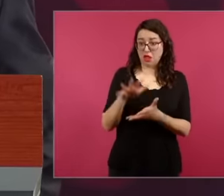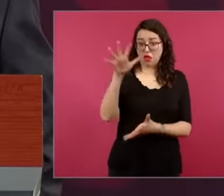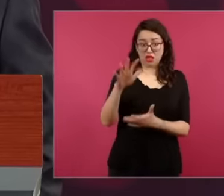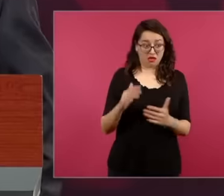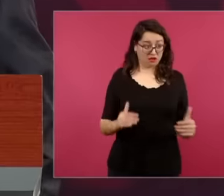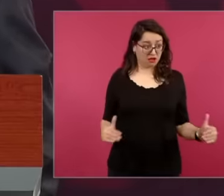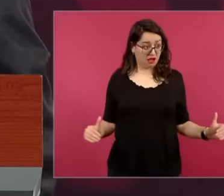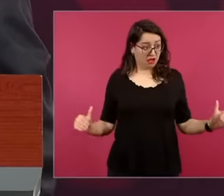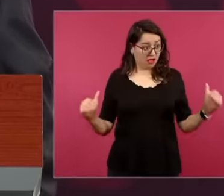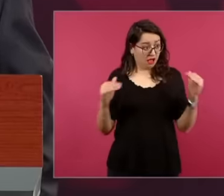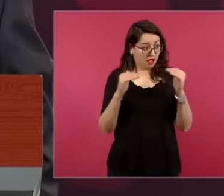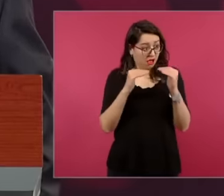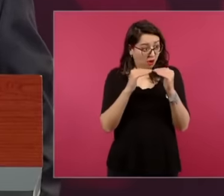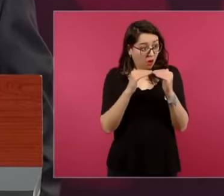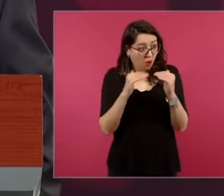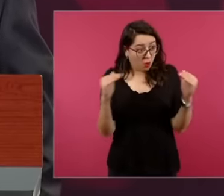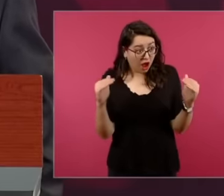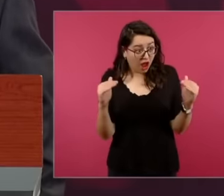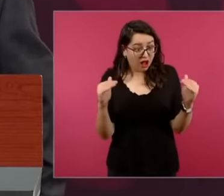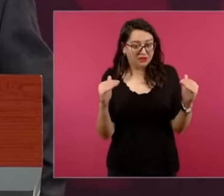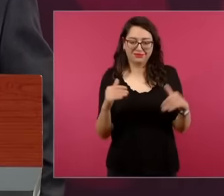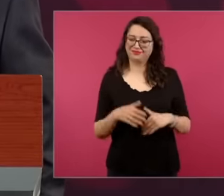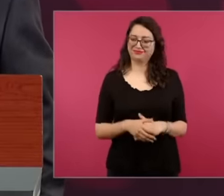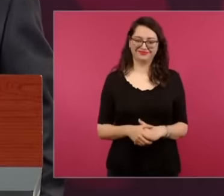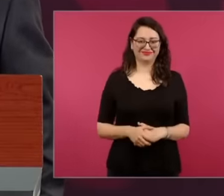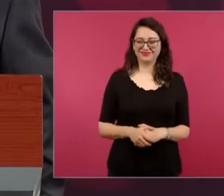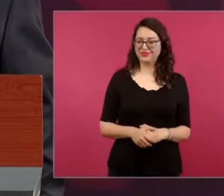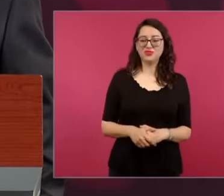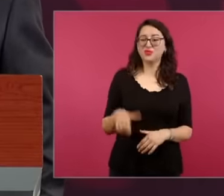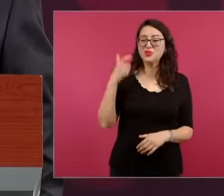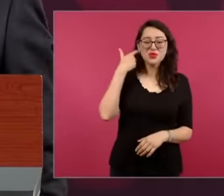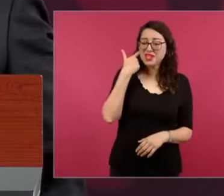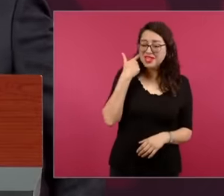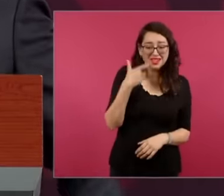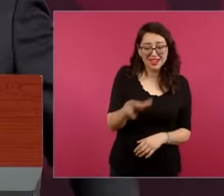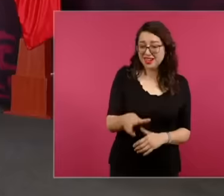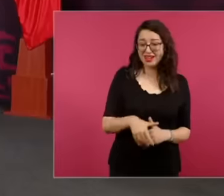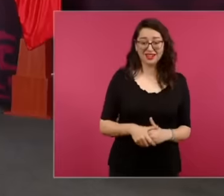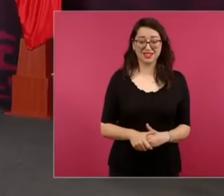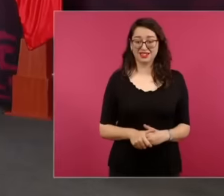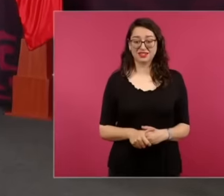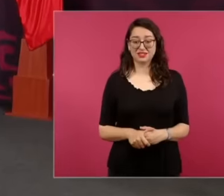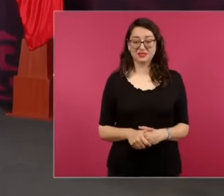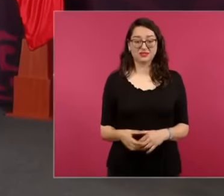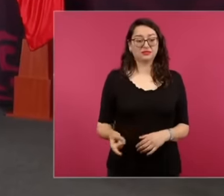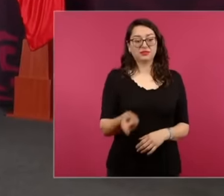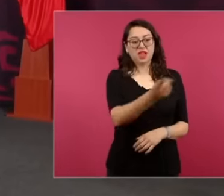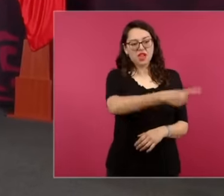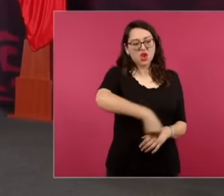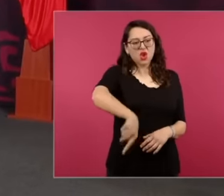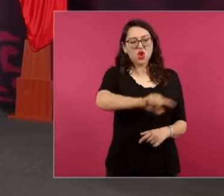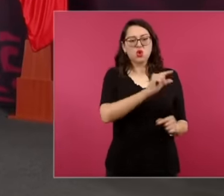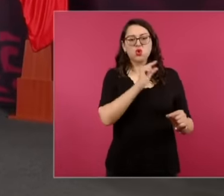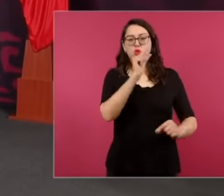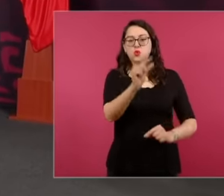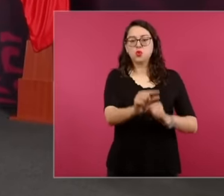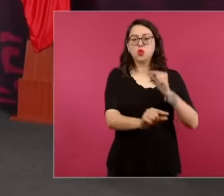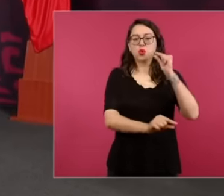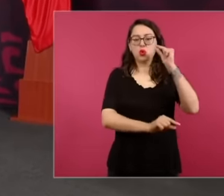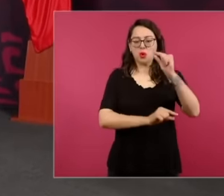a la mayoría de la gente. No, a ellos se les va endureciendo el corazón en la